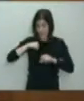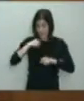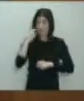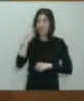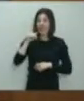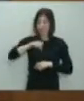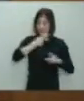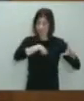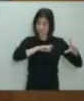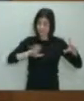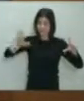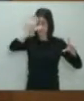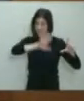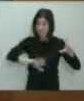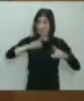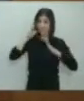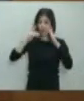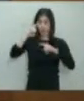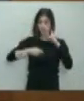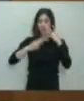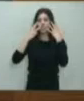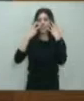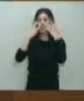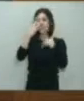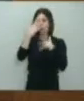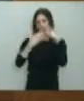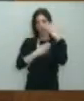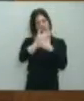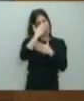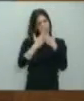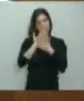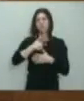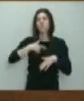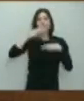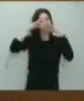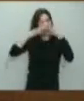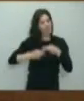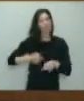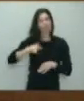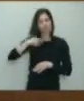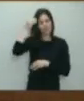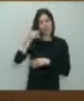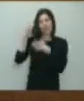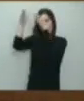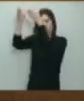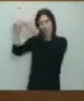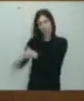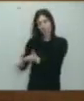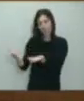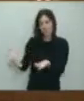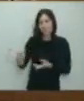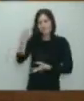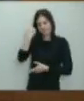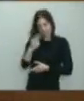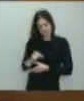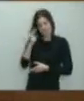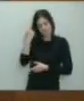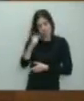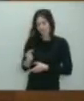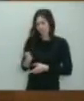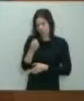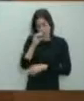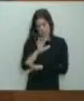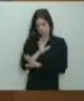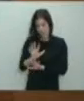días. Yo, sinceramente, creo que usted sabe que no es esa la intención. Lo que han hecho ha sido, y además es verdad, lo han convertido